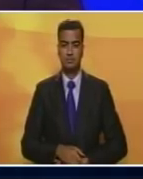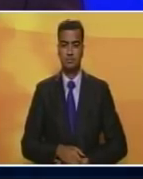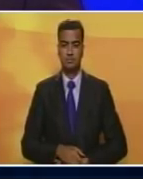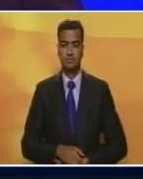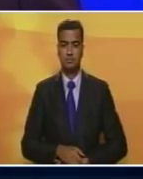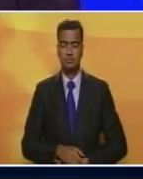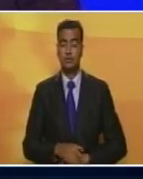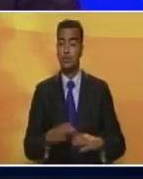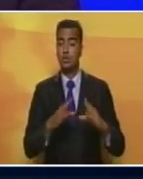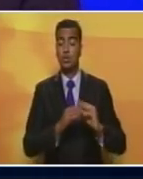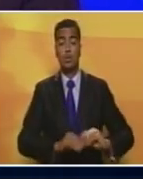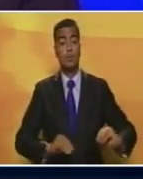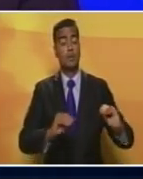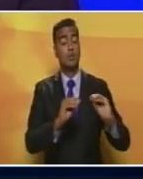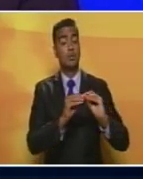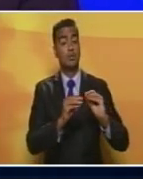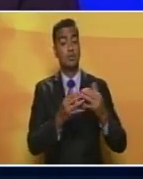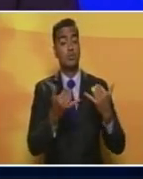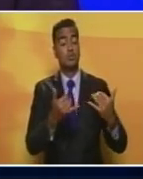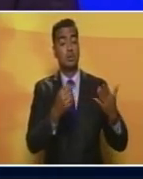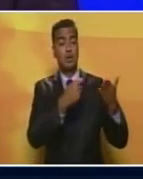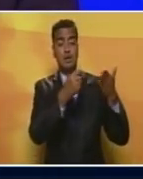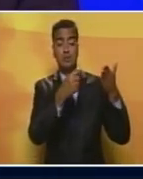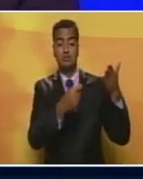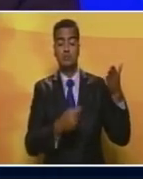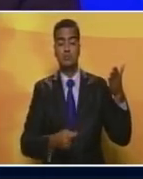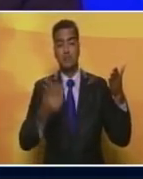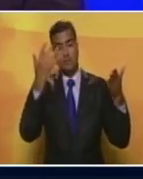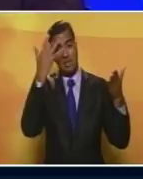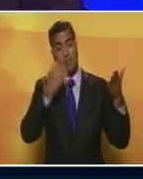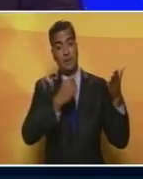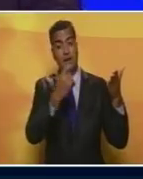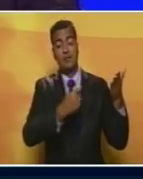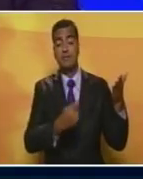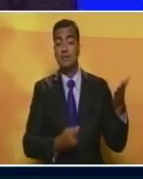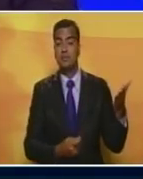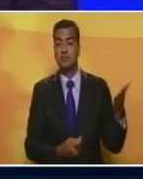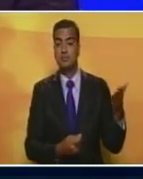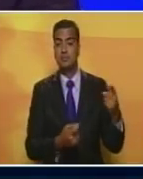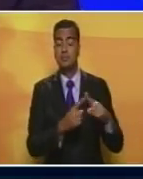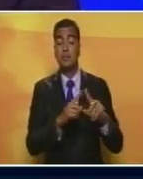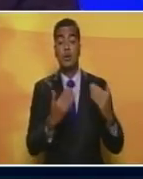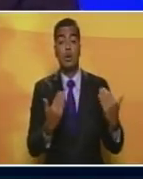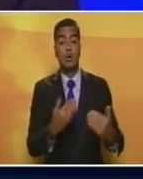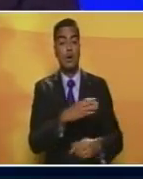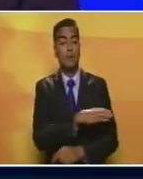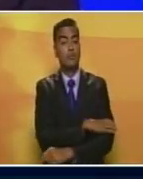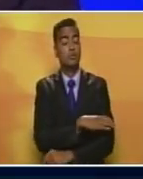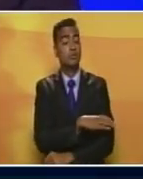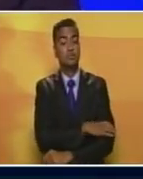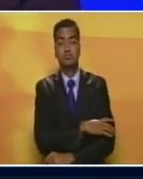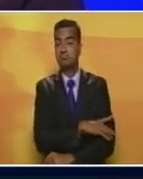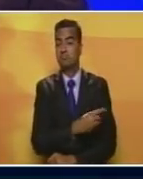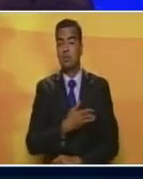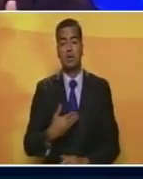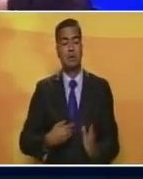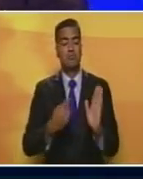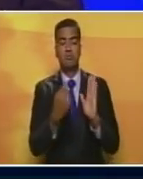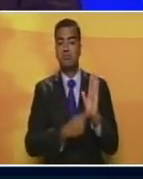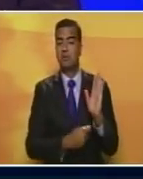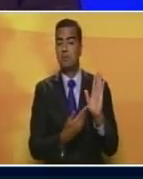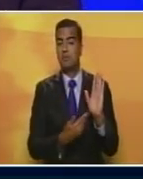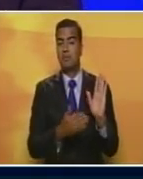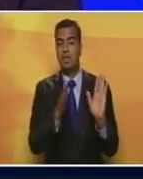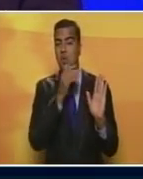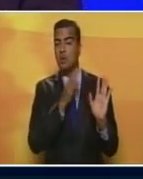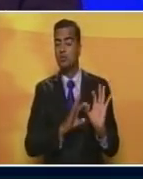no queremos elecciones. Ya desde los primeros días de enero, incluso desde el año pasado, ya la parte que representa a